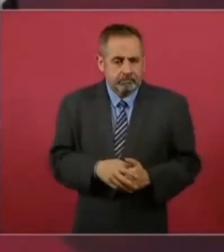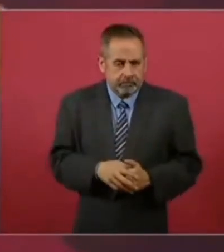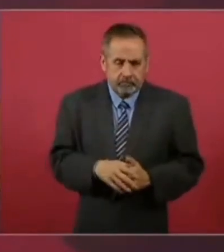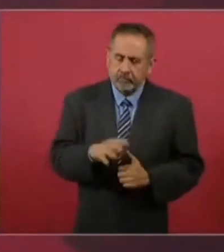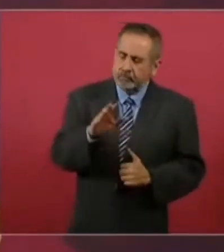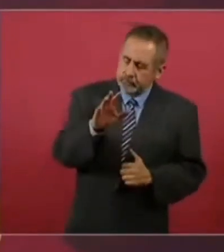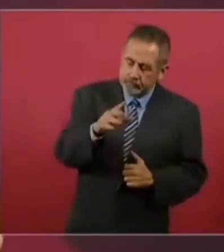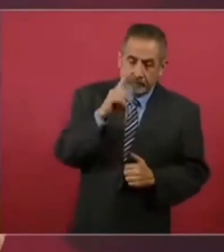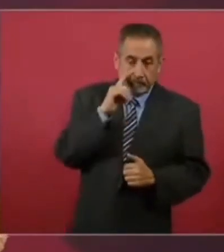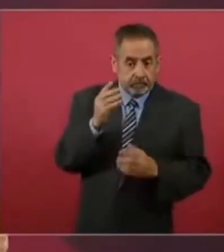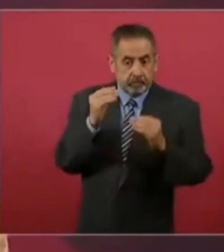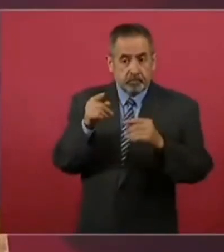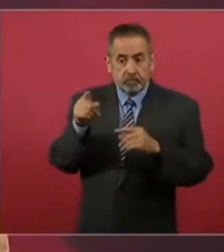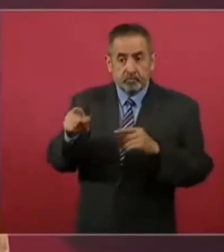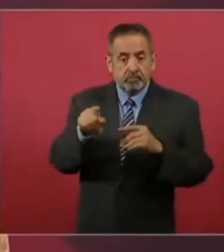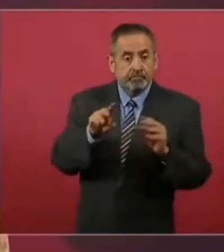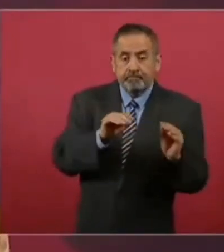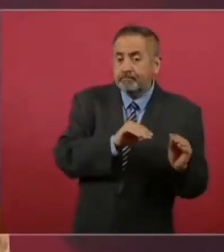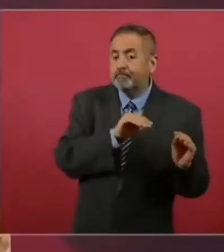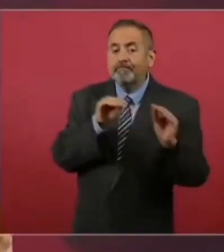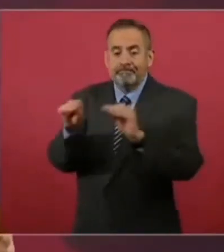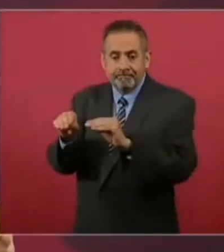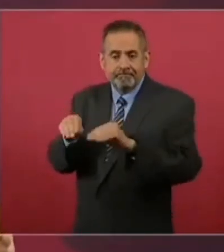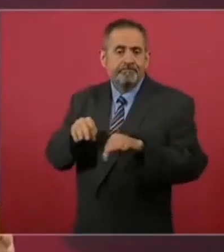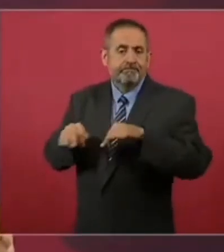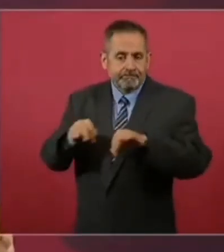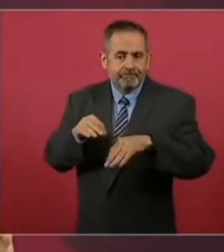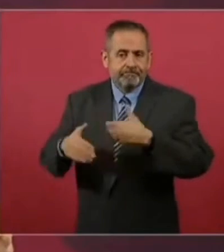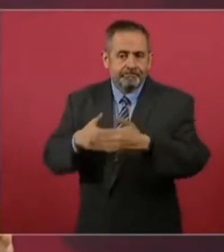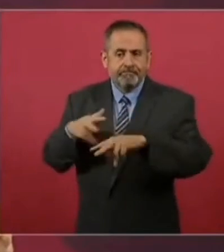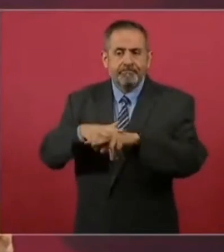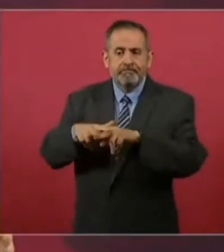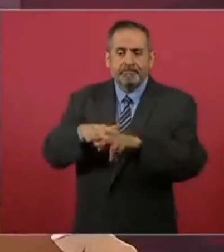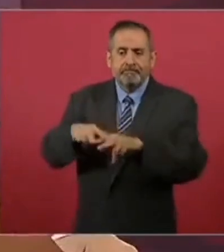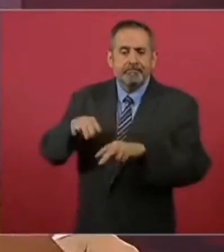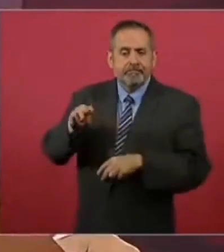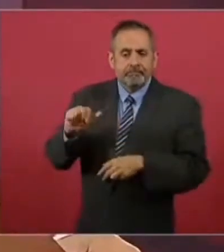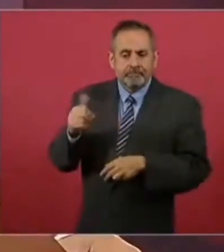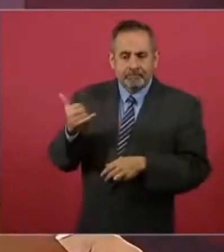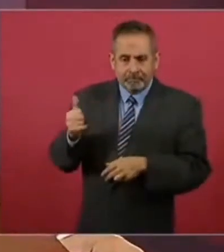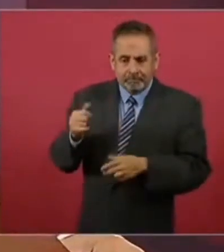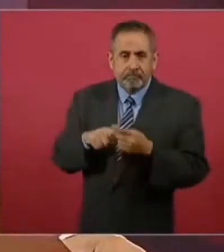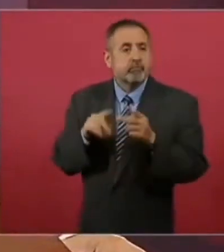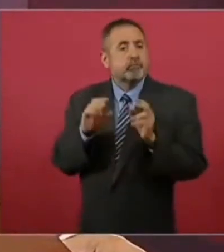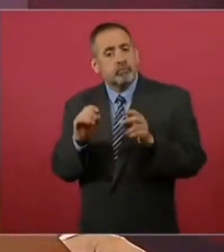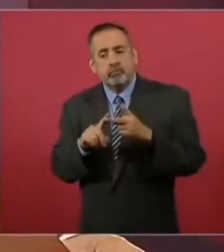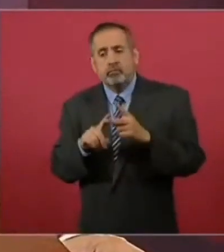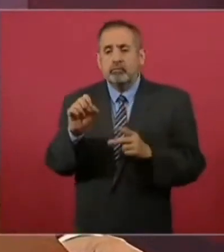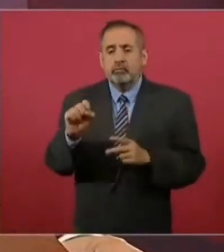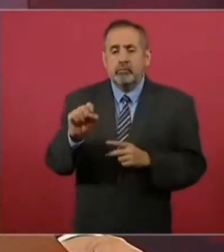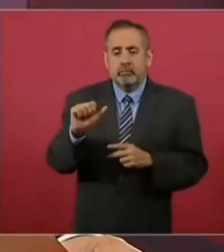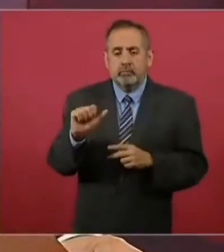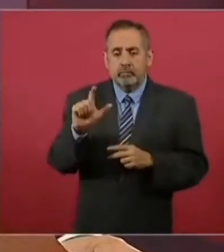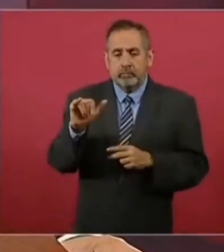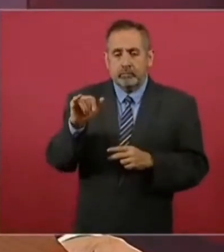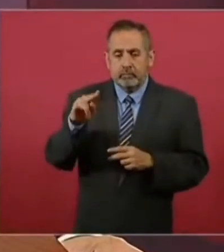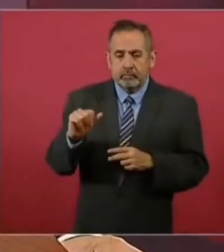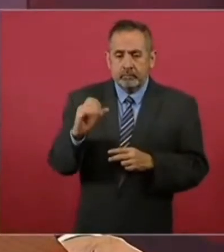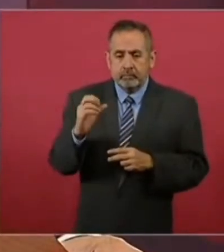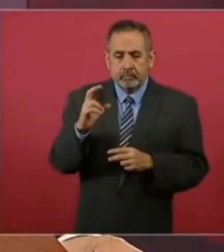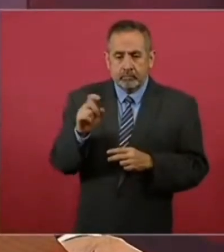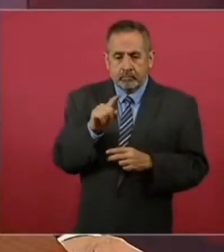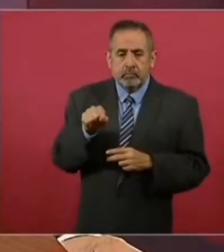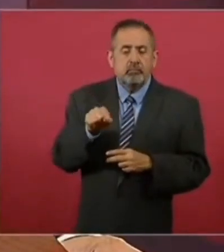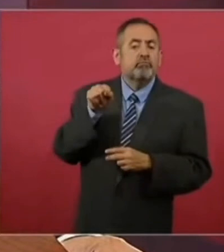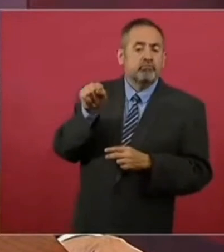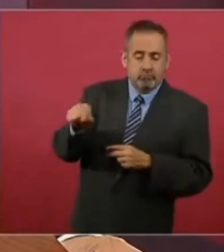muchos al Tren Maya. Hablaba yo de la coquizadora de Salina Cruz. Ya debe de tener la